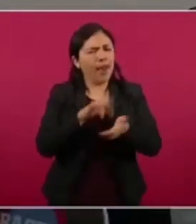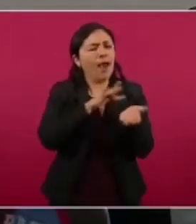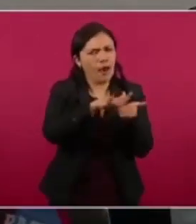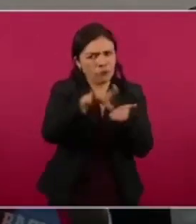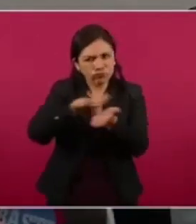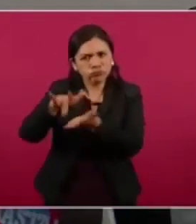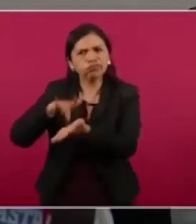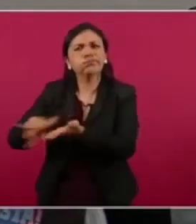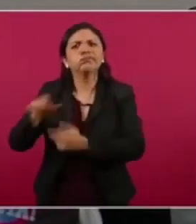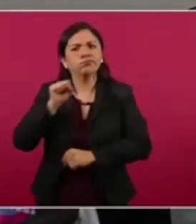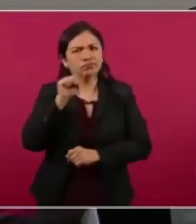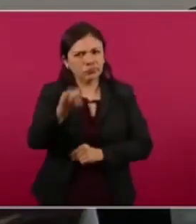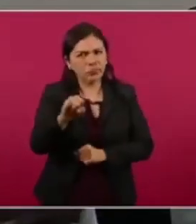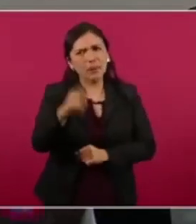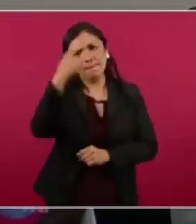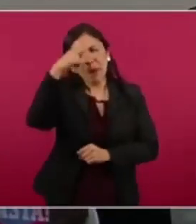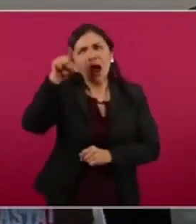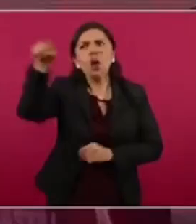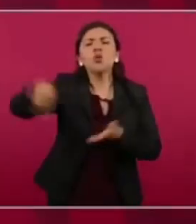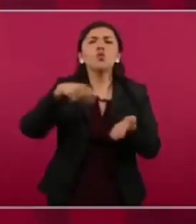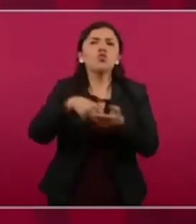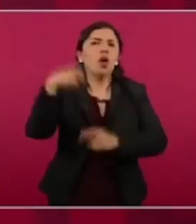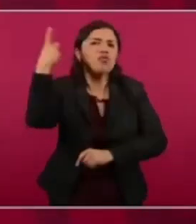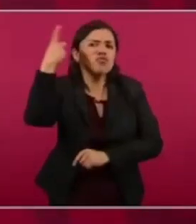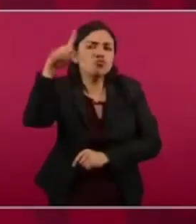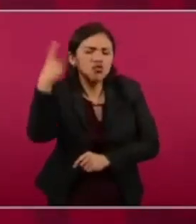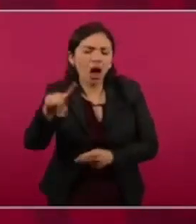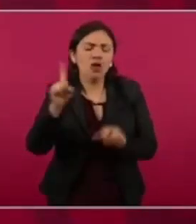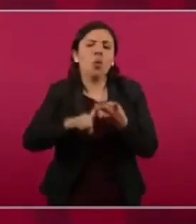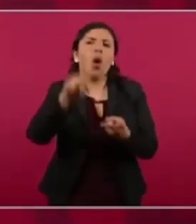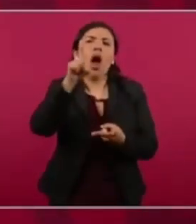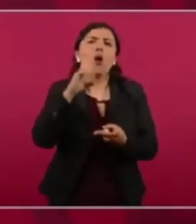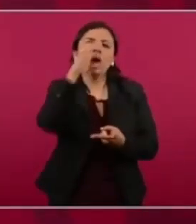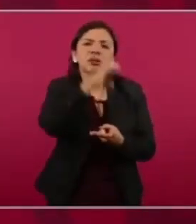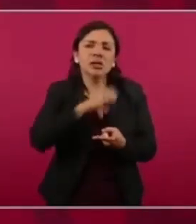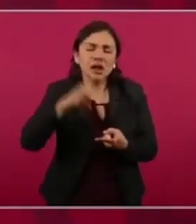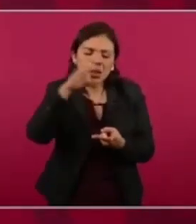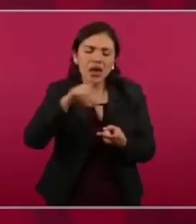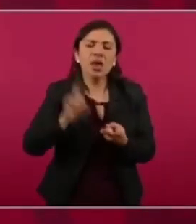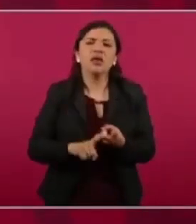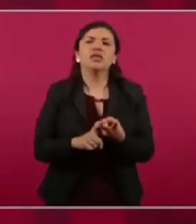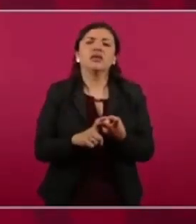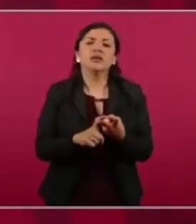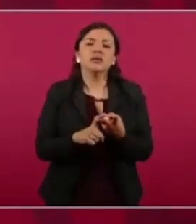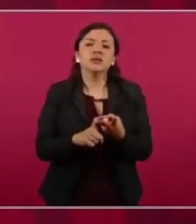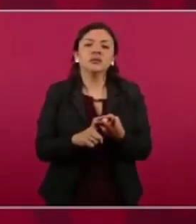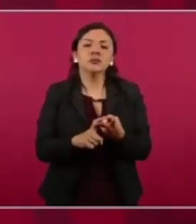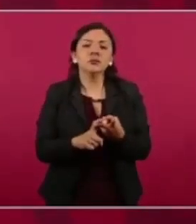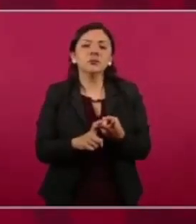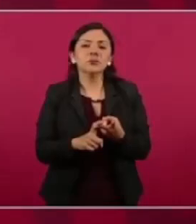apoyando en Durango, en Aguascalientes.